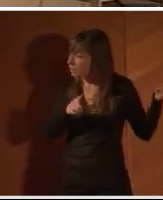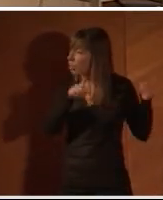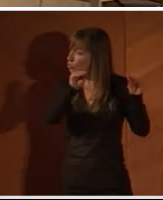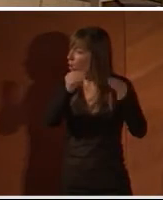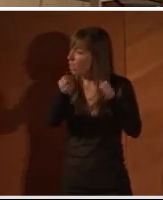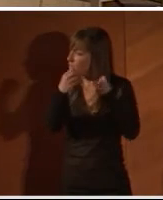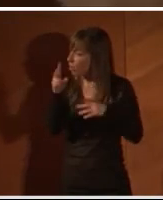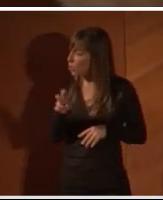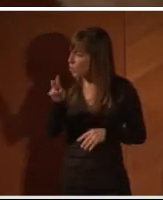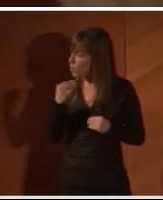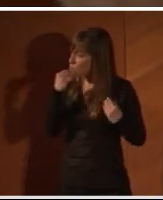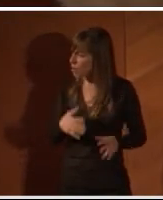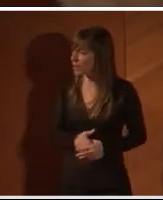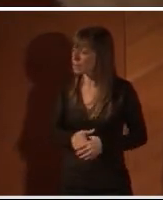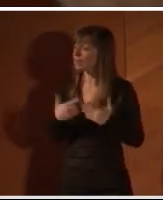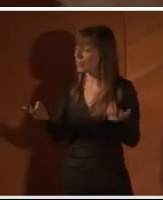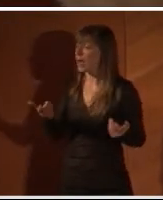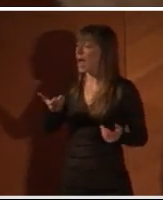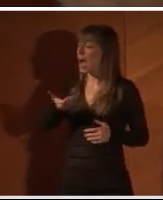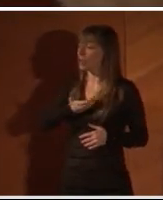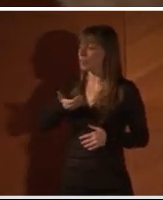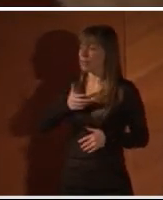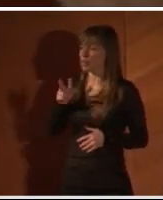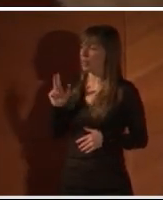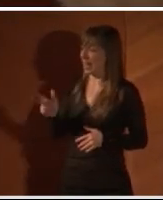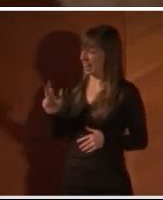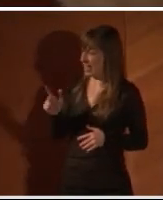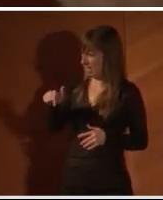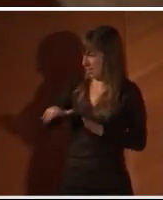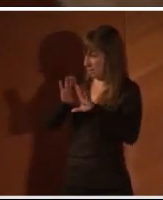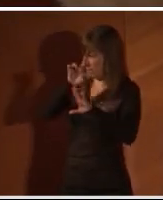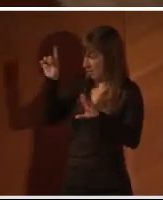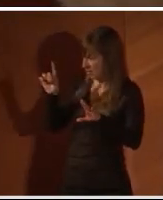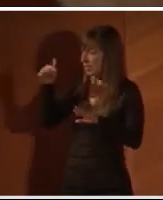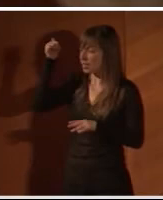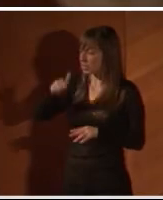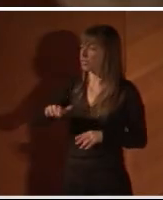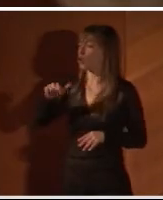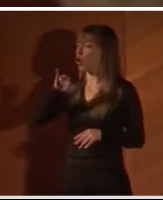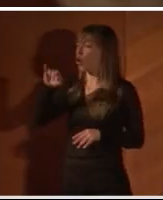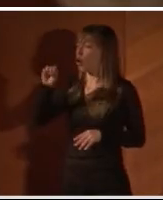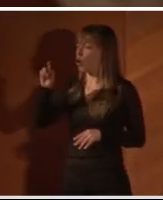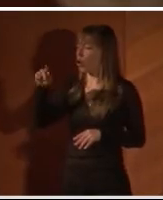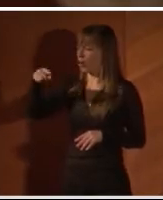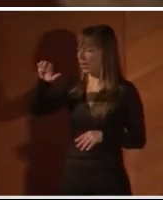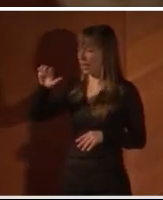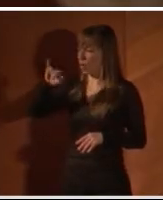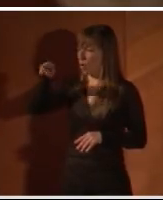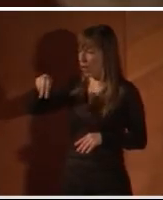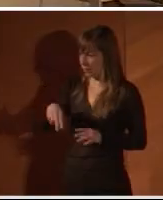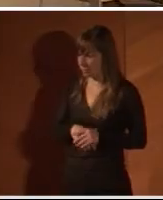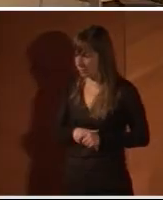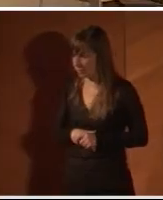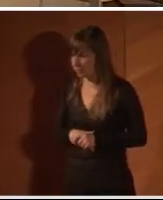muy valiosa para todos. Desde el Ayuntamiento de Getafe, en Madrid, interviene Jorge Juan Rodríguez, concejal de Sostenibilidad.